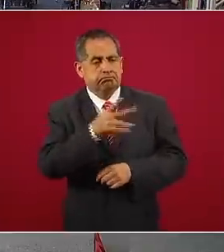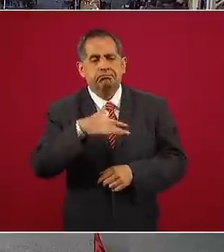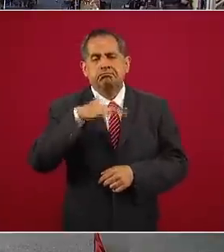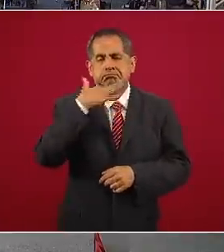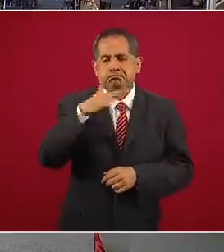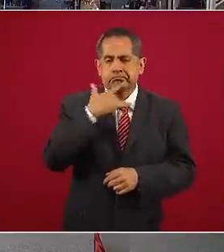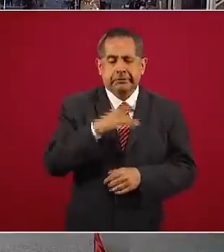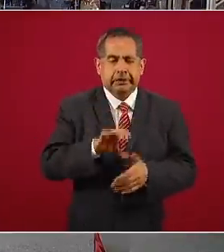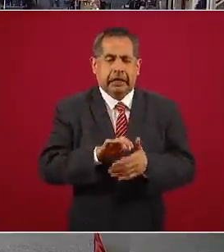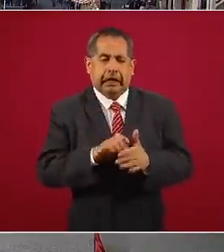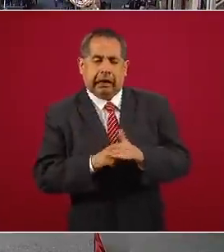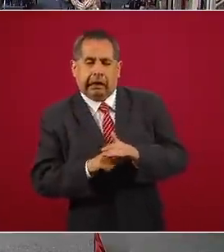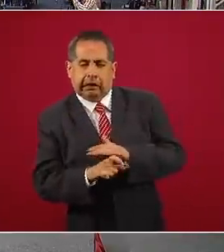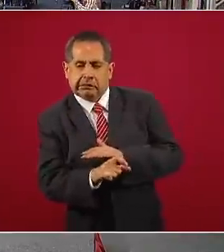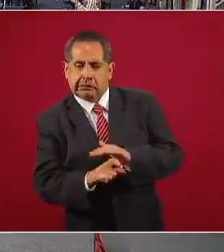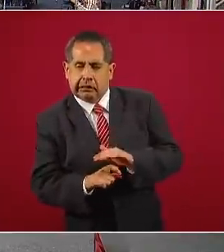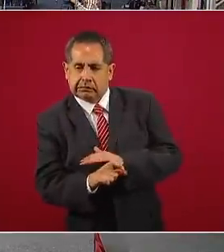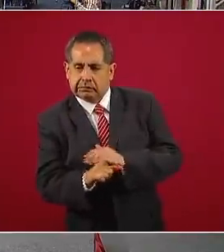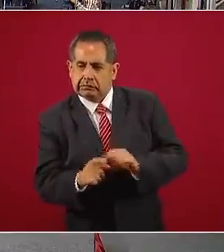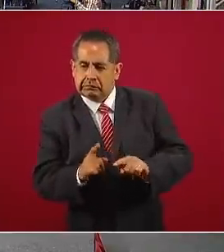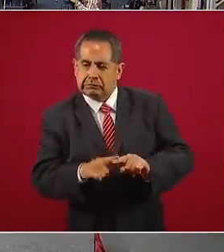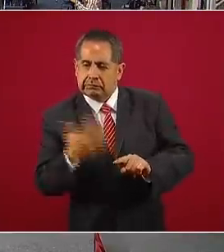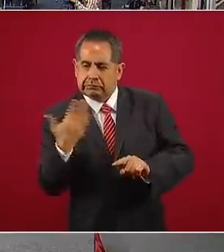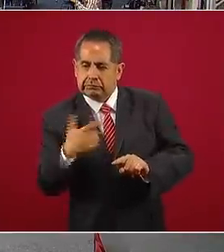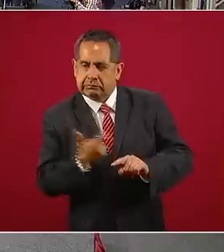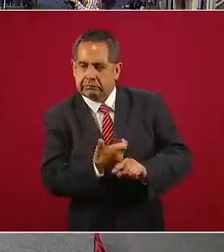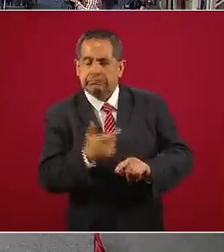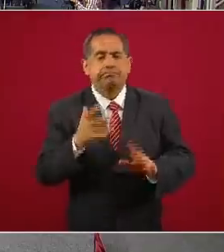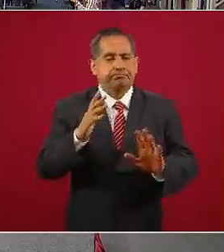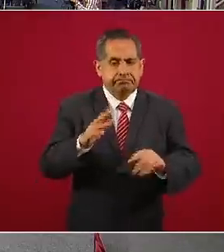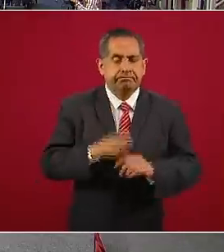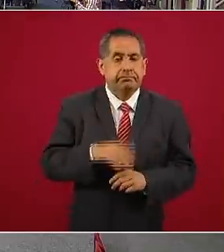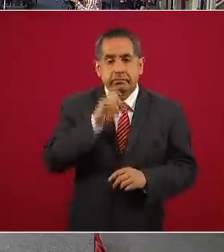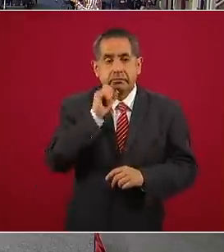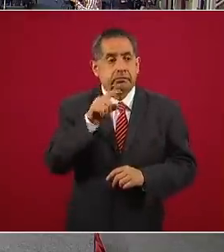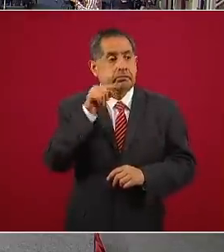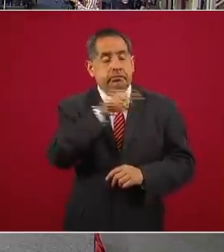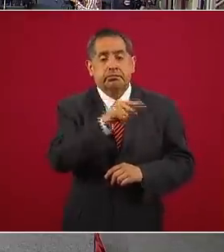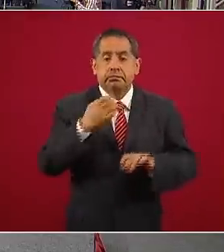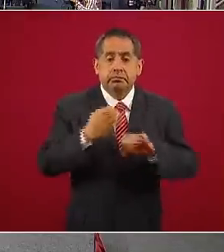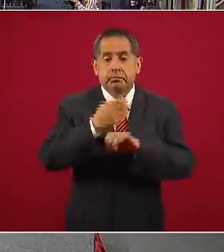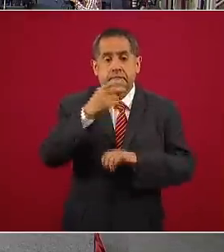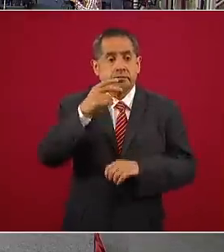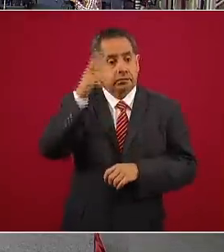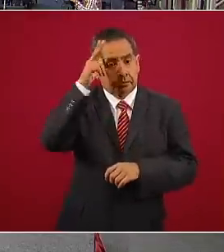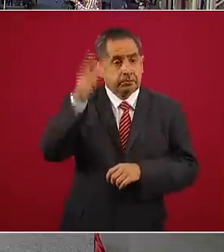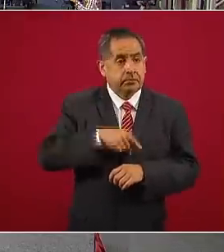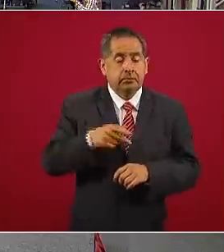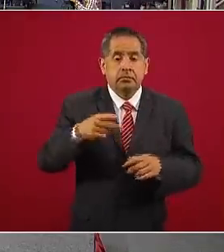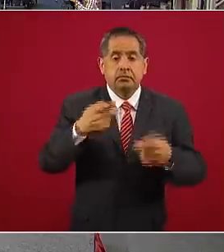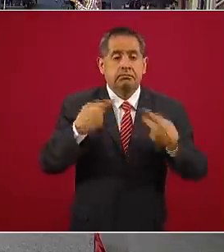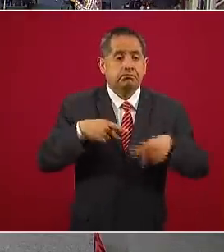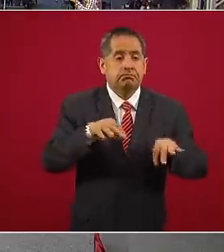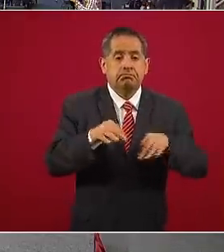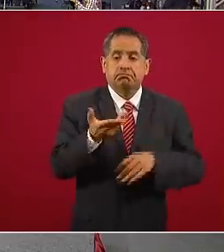precisamente y otro tema sobre un abuso de despidos de trabajadores en el estado de hidalgo